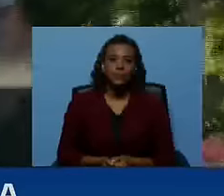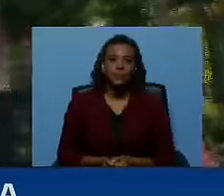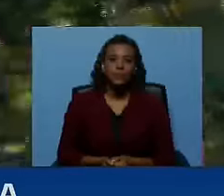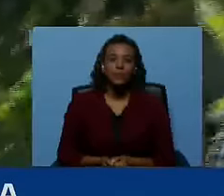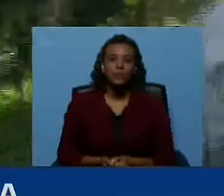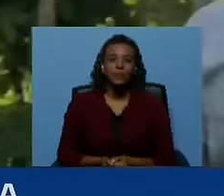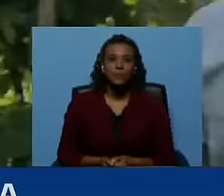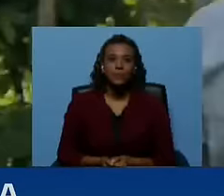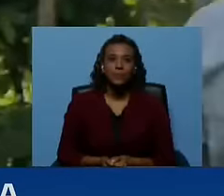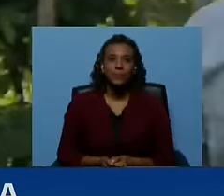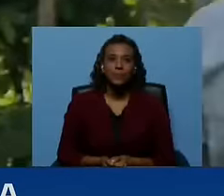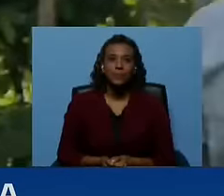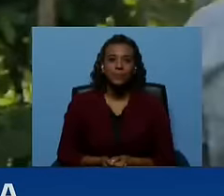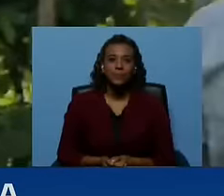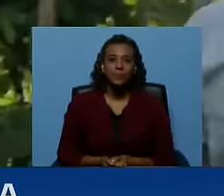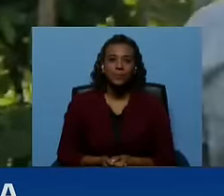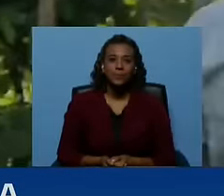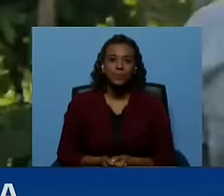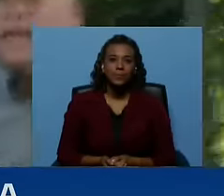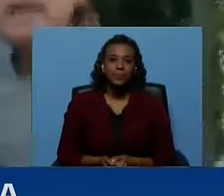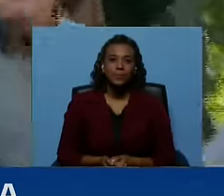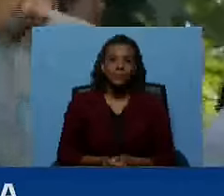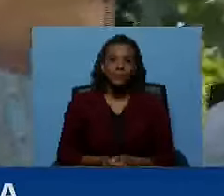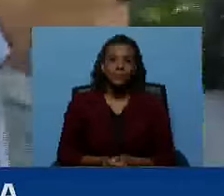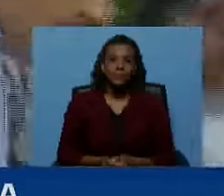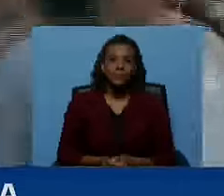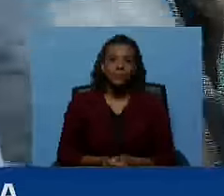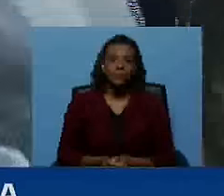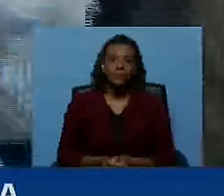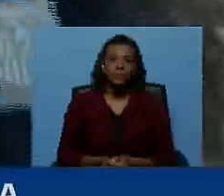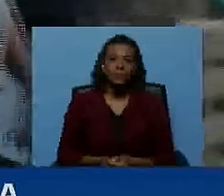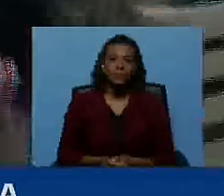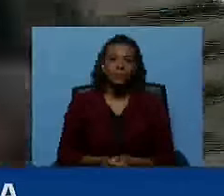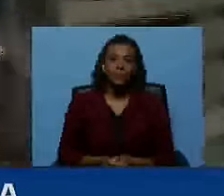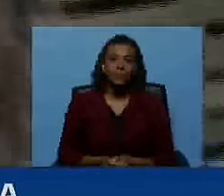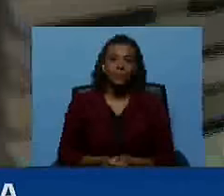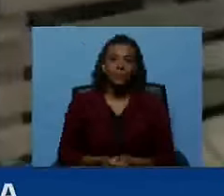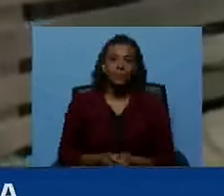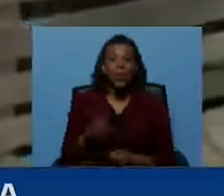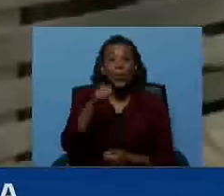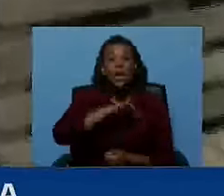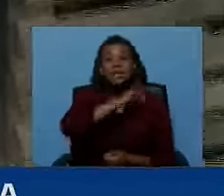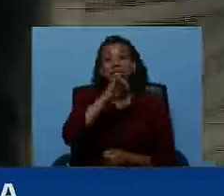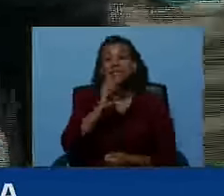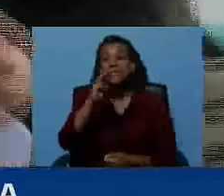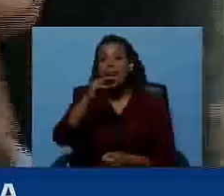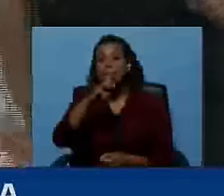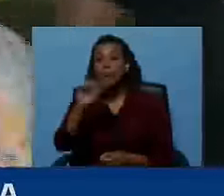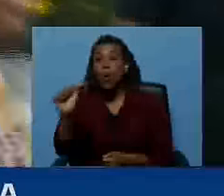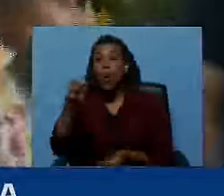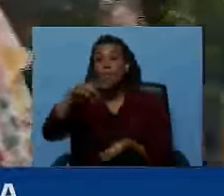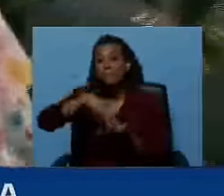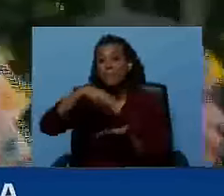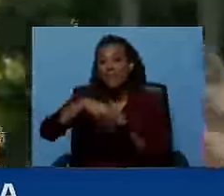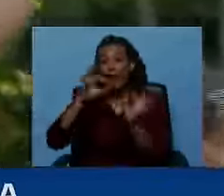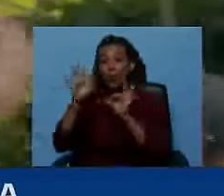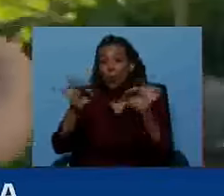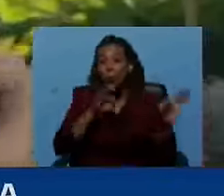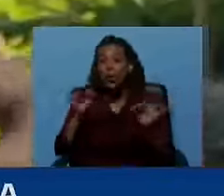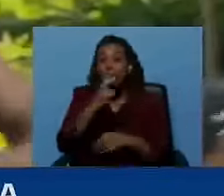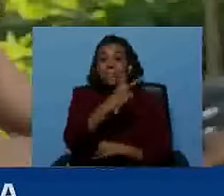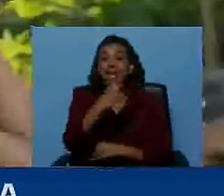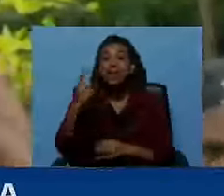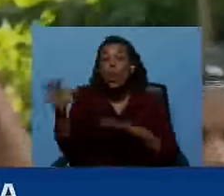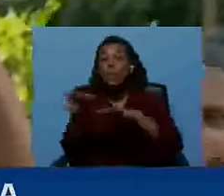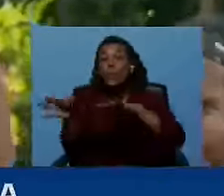Hace muy pocos instantes en el municipio Zamora Para quienes no saben quién es dónde quea el municipio Zamora queda en el estado Miranda forma parte de unos 21